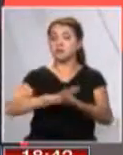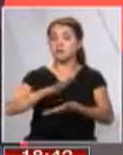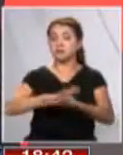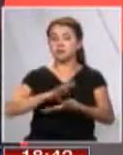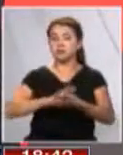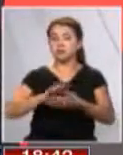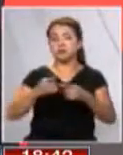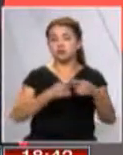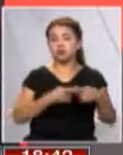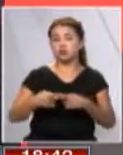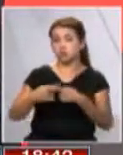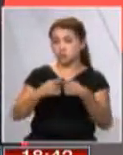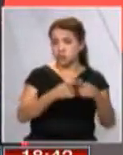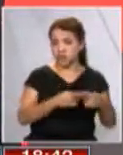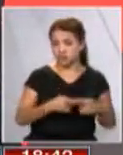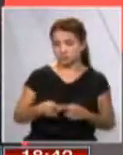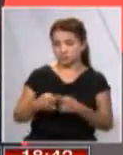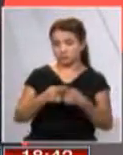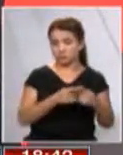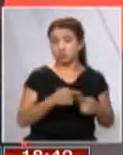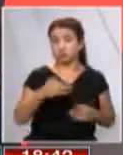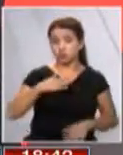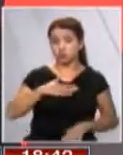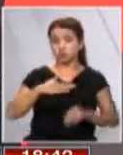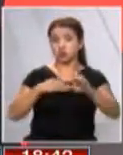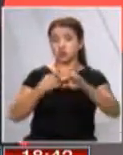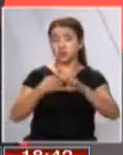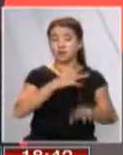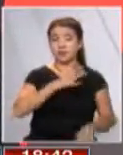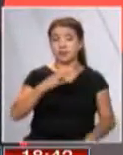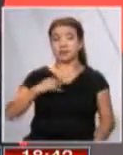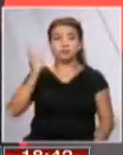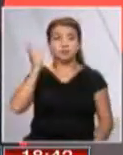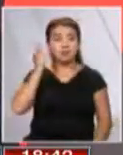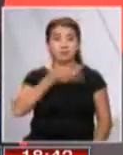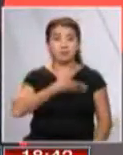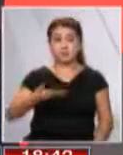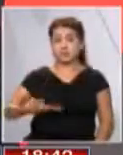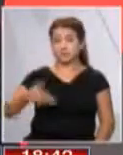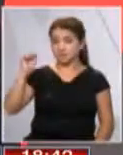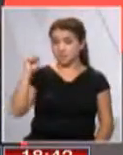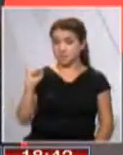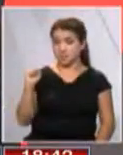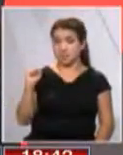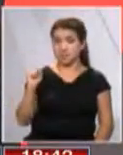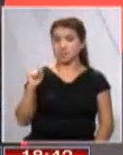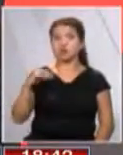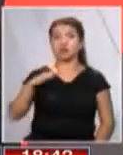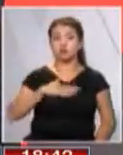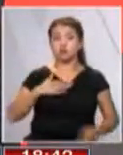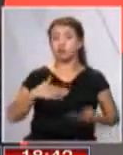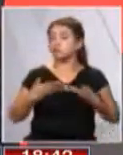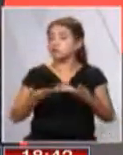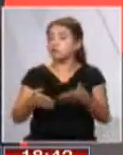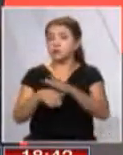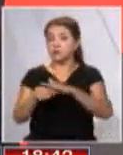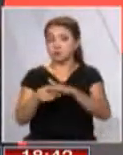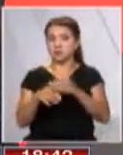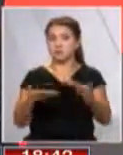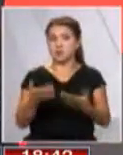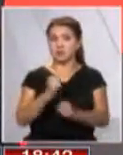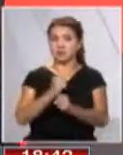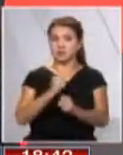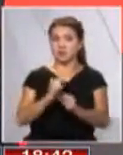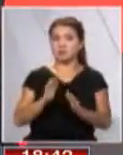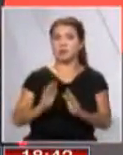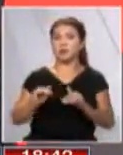yo le quiero decir sebastián que yo como ex ministra la mujer del presidente piñera estoy disponible para trabajar por